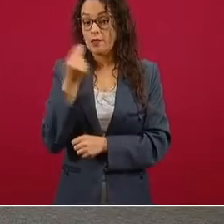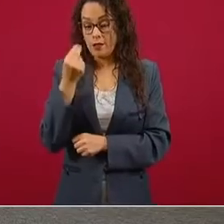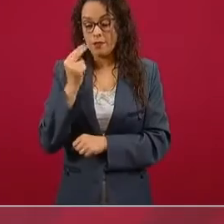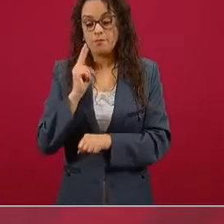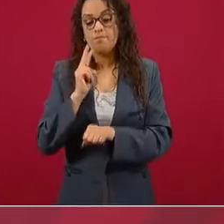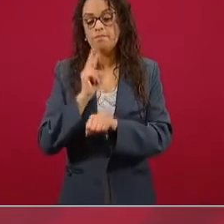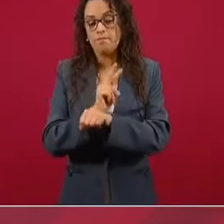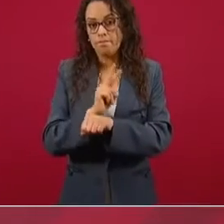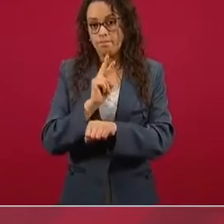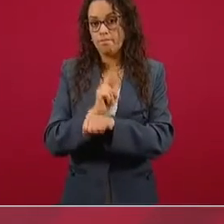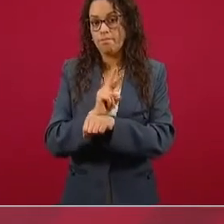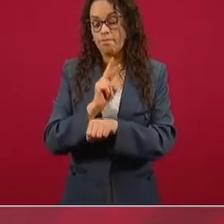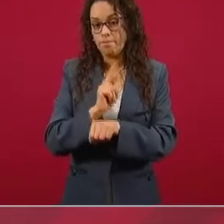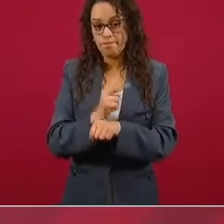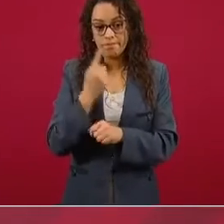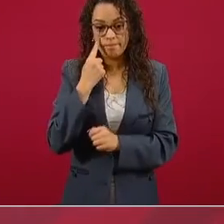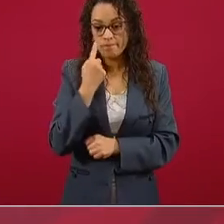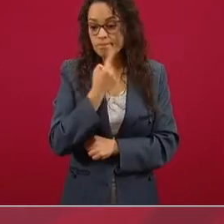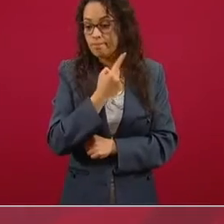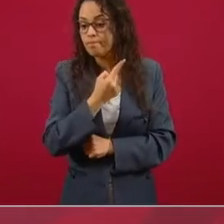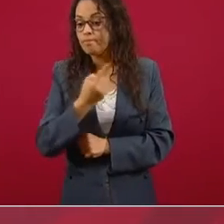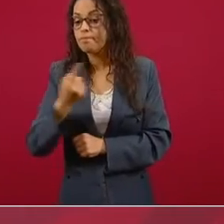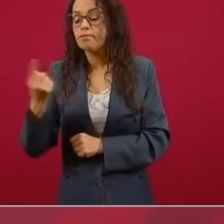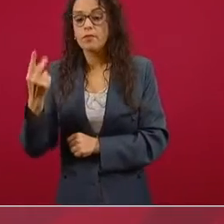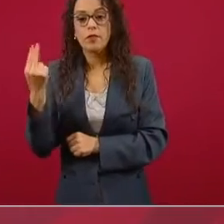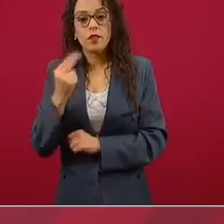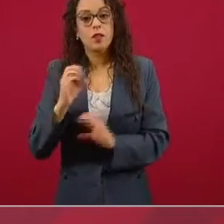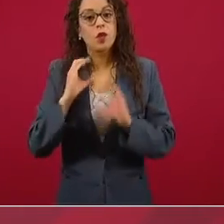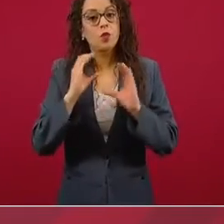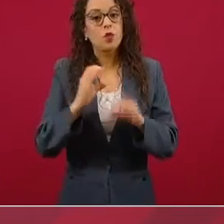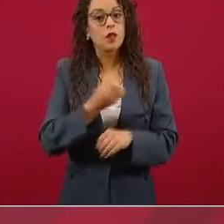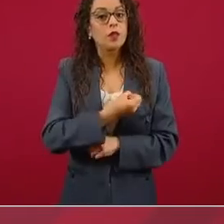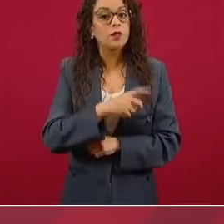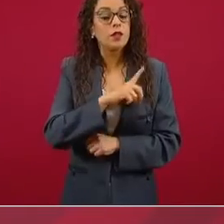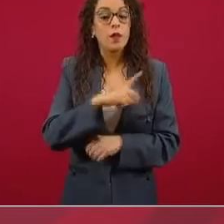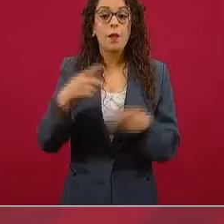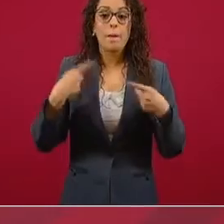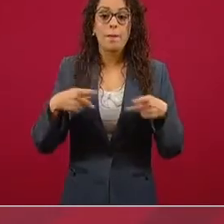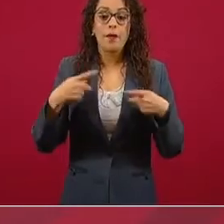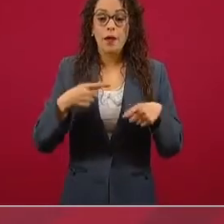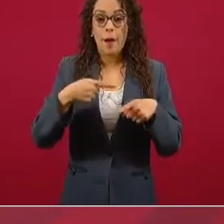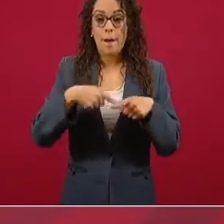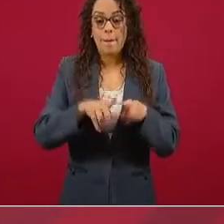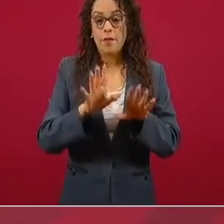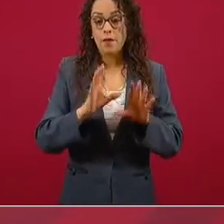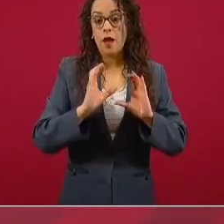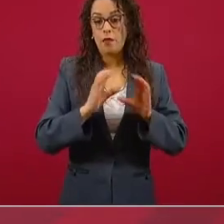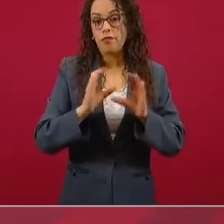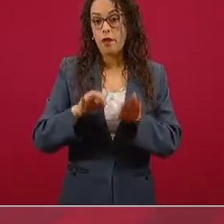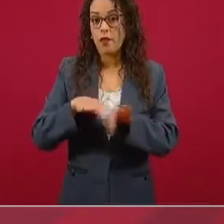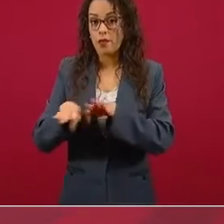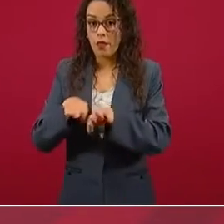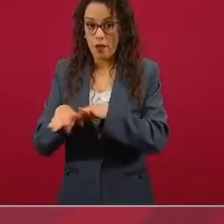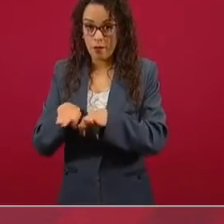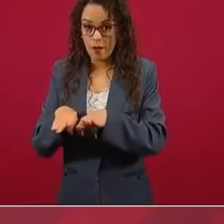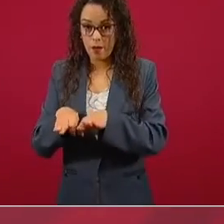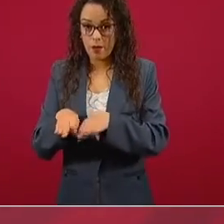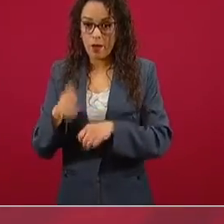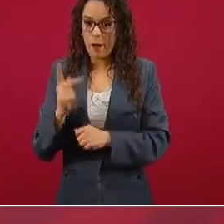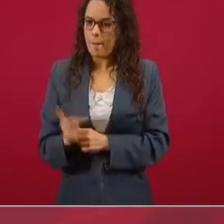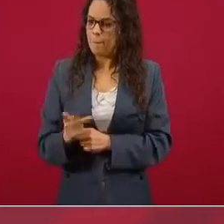pendientes para cuidar la salud de los trabajadores. Pero sí hay